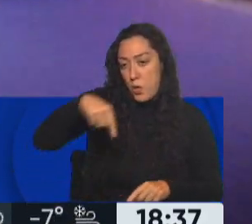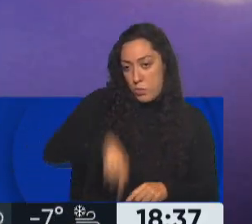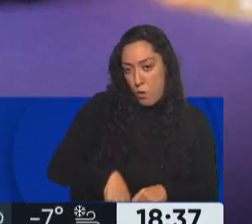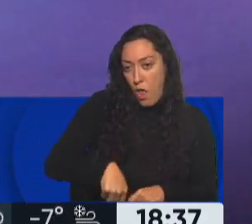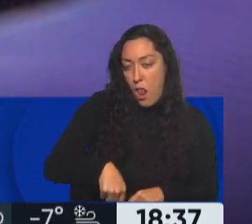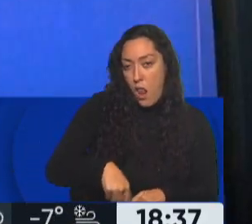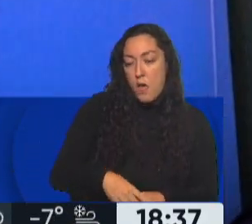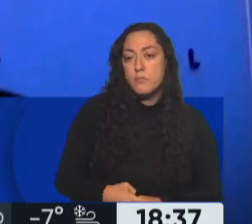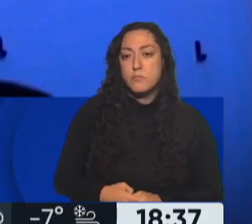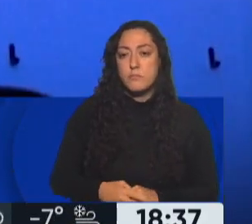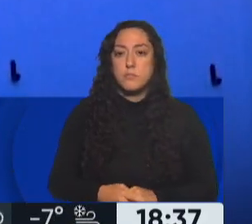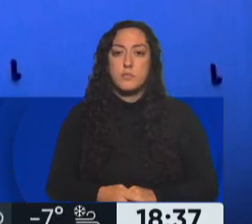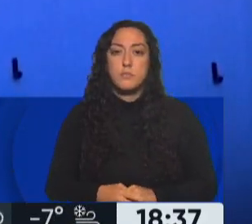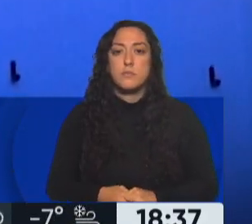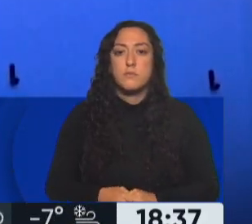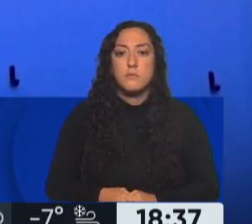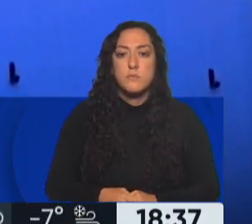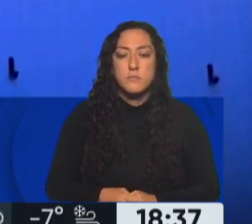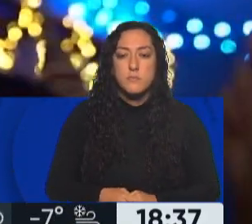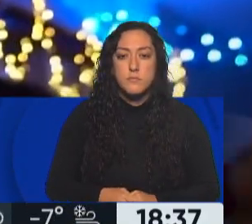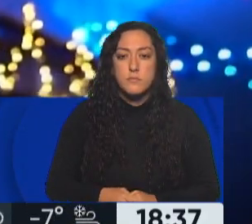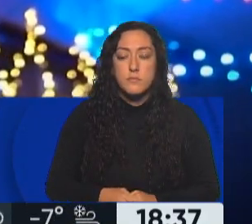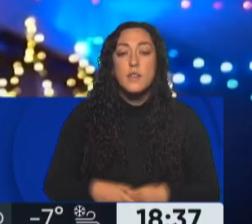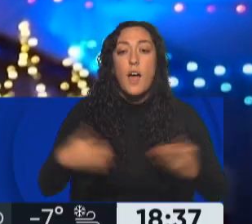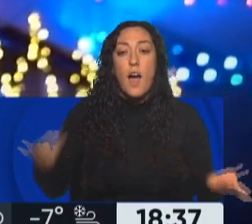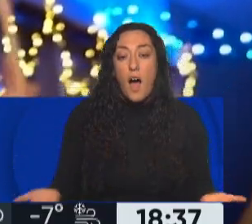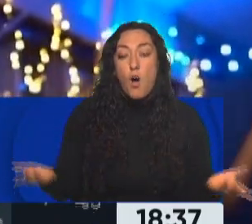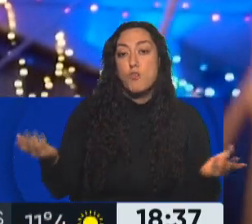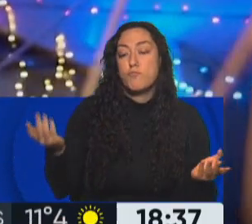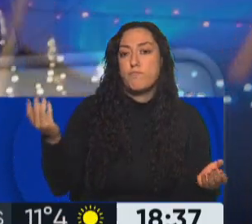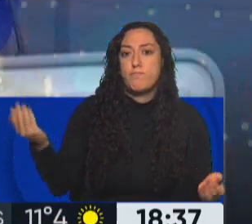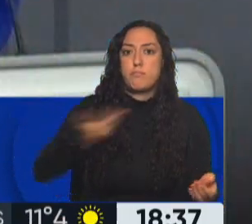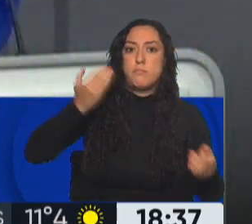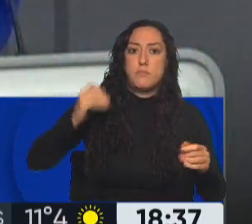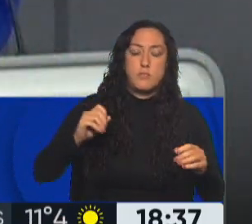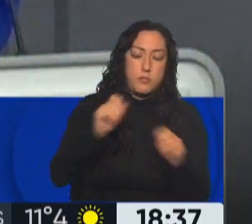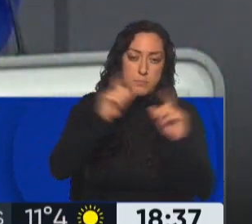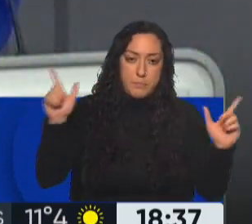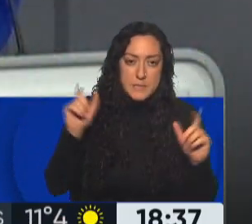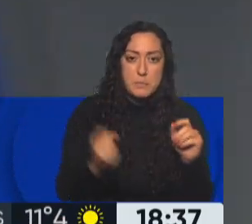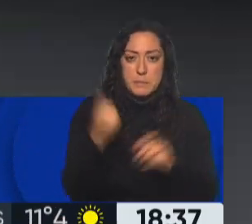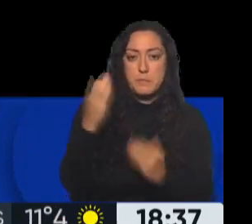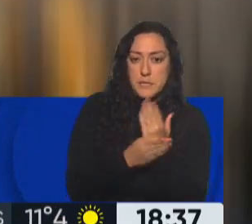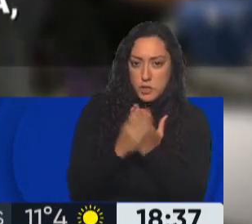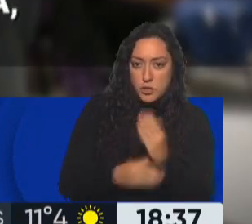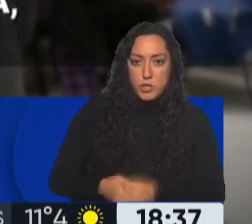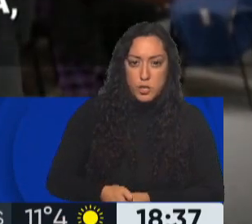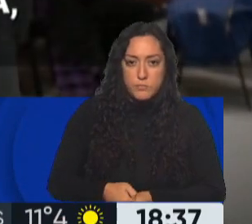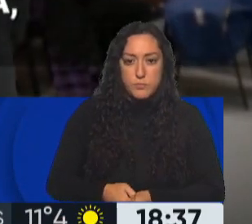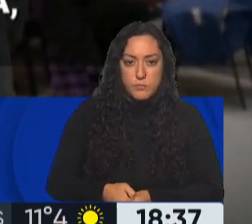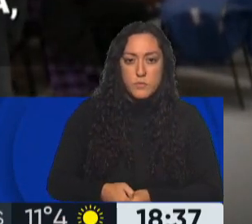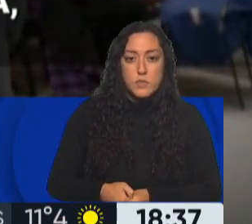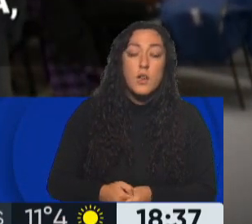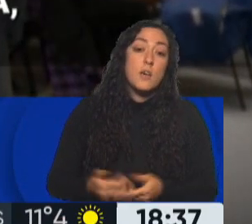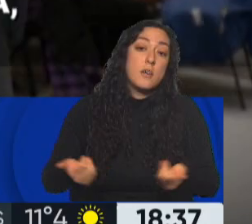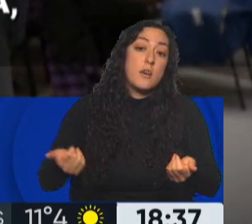Inuit Ataqatigiit y Siumut, marcando una sorpresiva derrota para el primer ministro Mute Hede. I hope